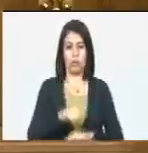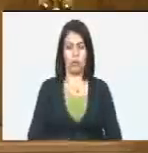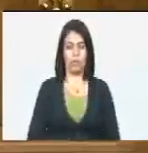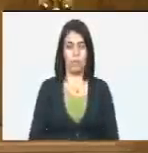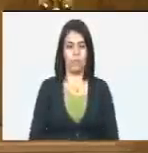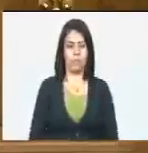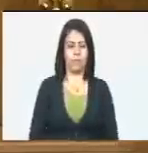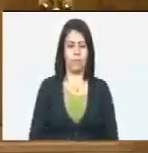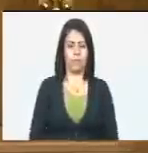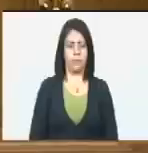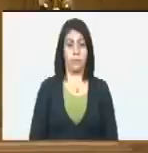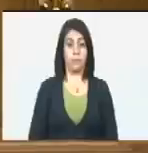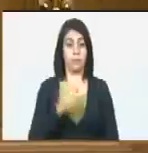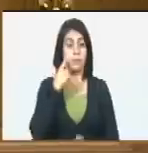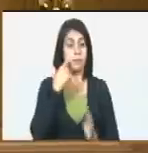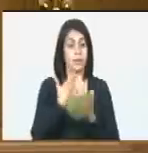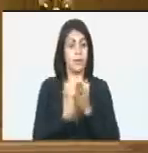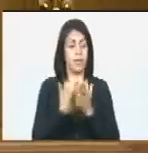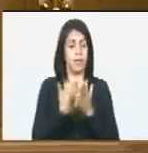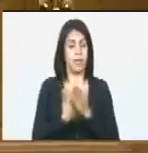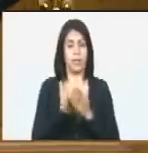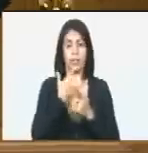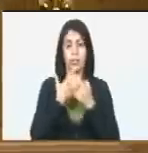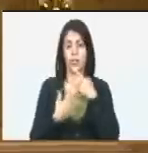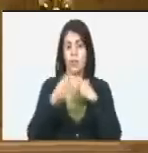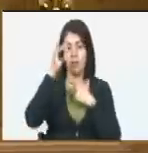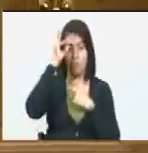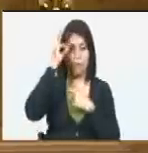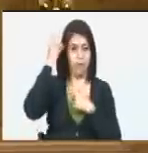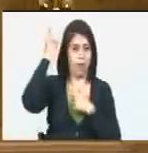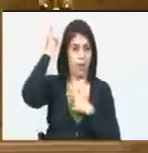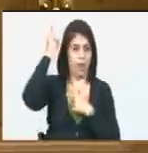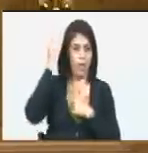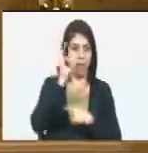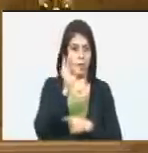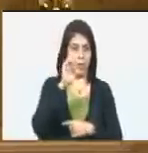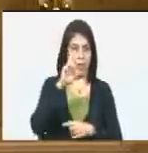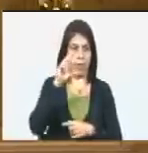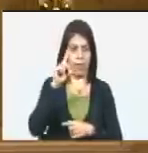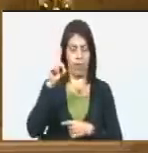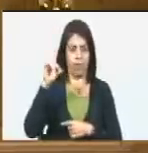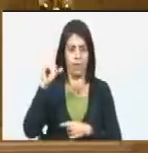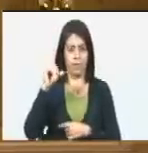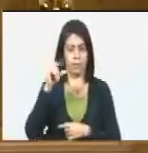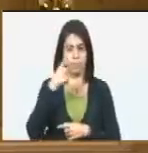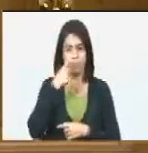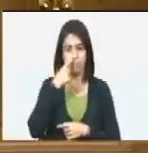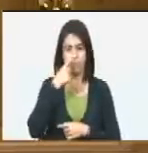Y testigo de sección Freddy Bernal, dijimos, esto huele mal.